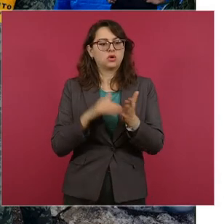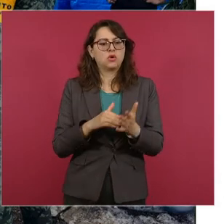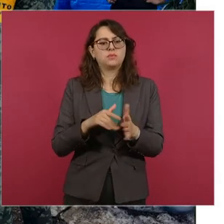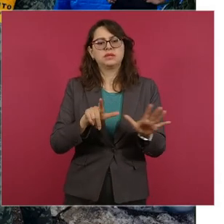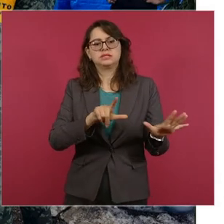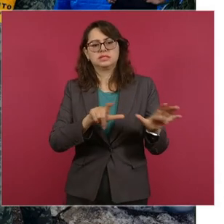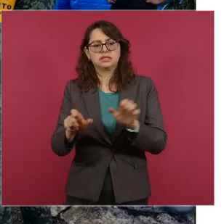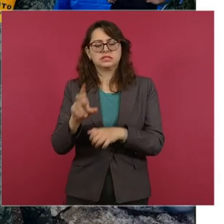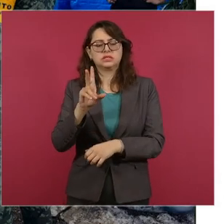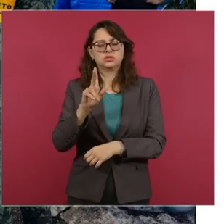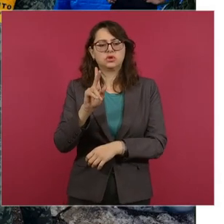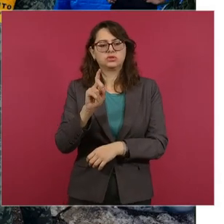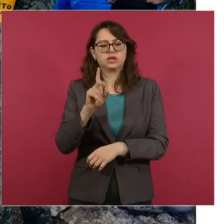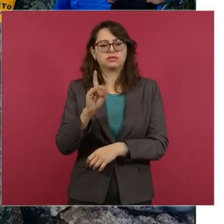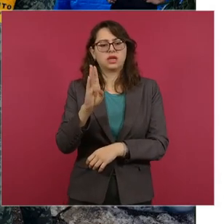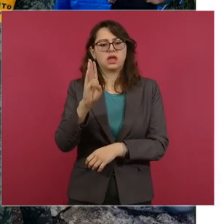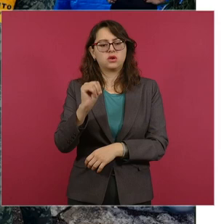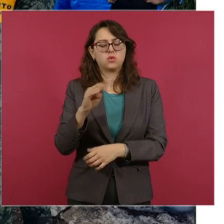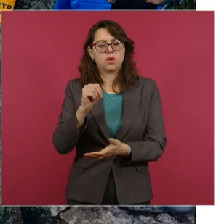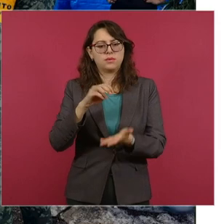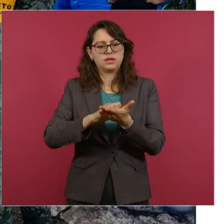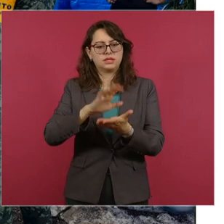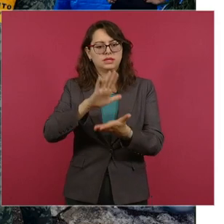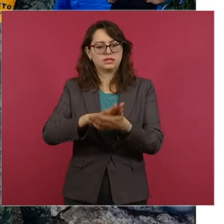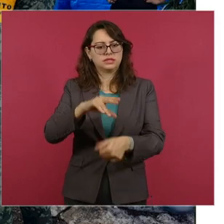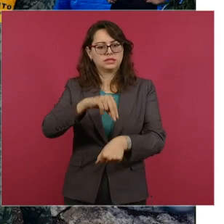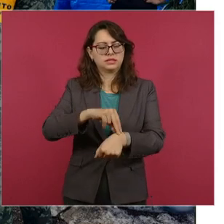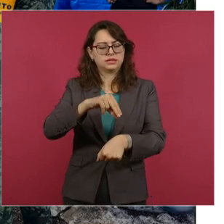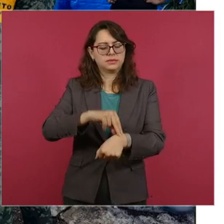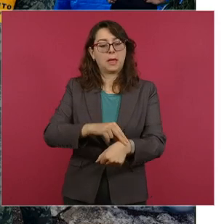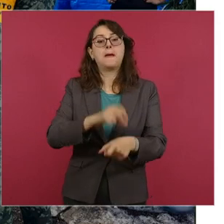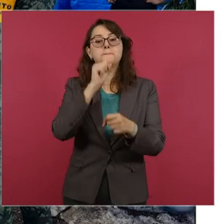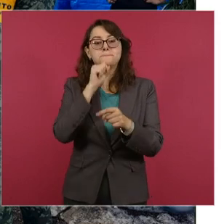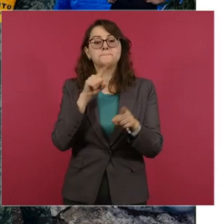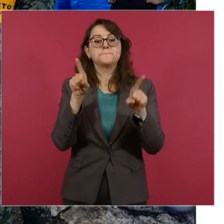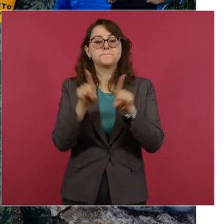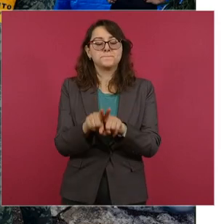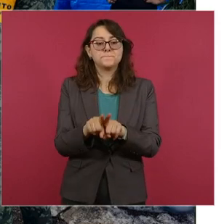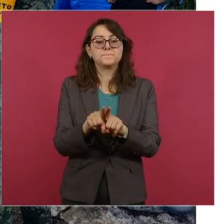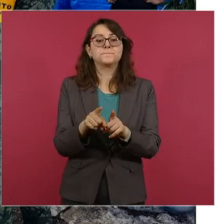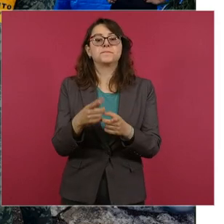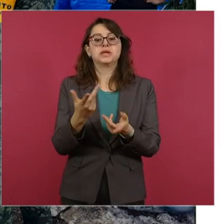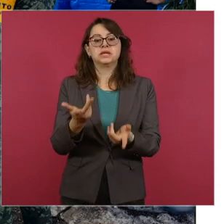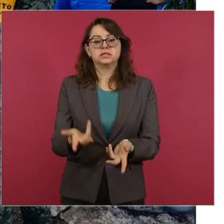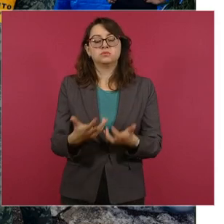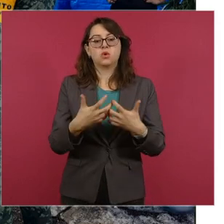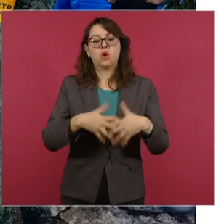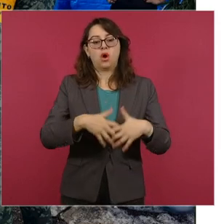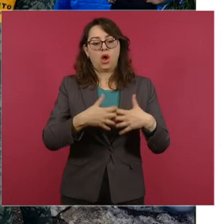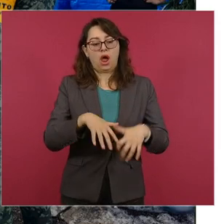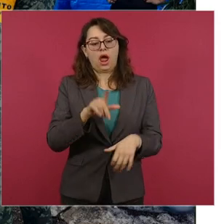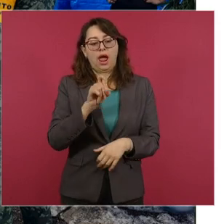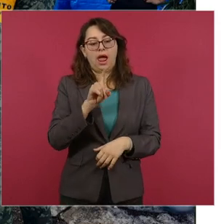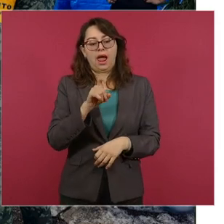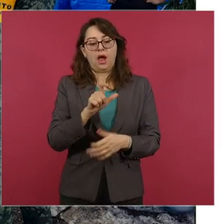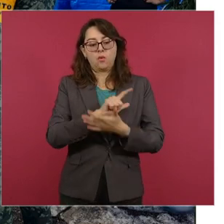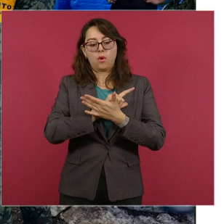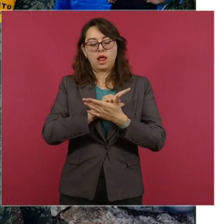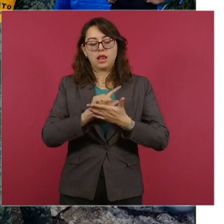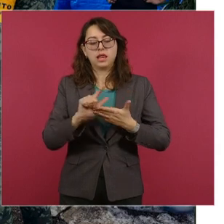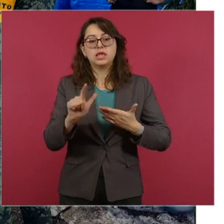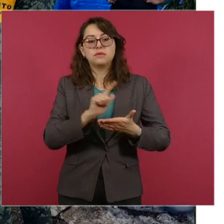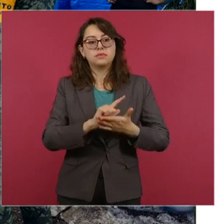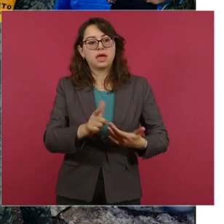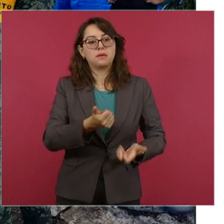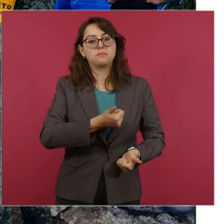consultas médicas. Asimismo, se distribuyen a través de plantas potabilizadoras y de cisternas